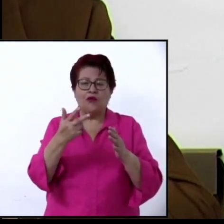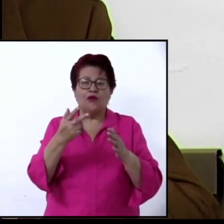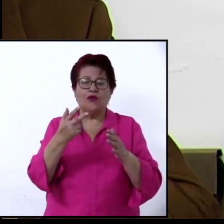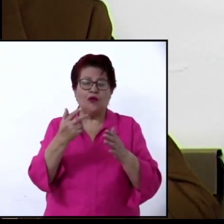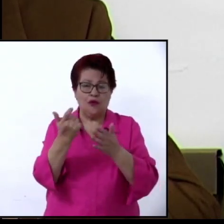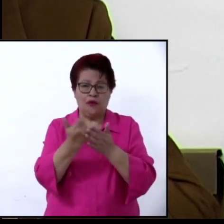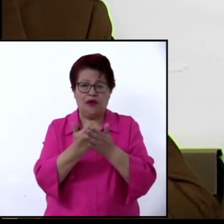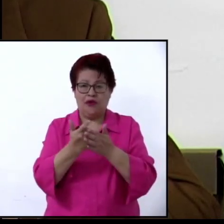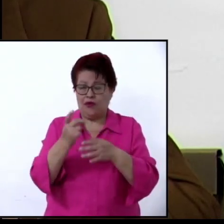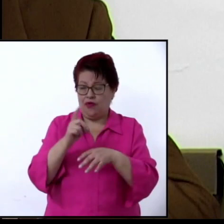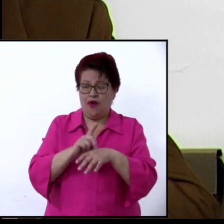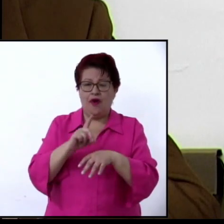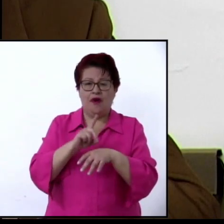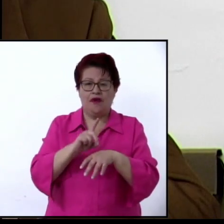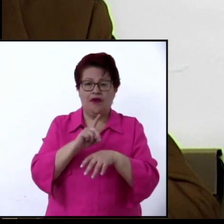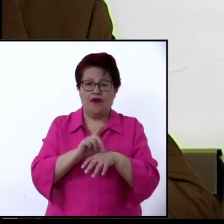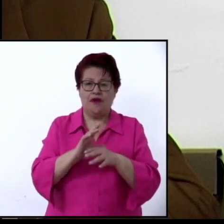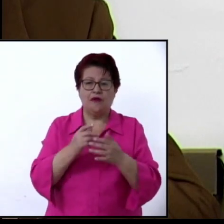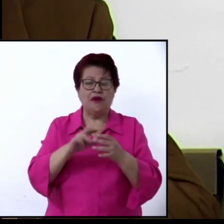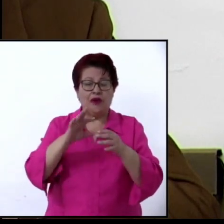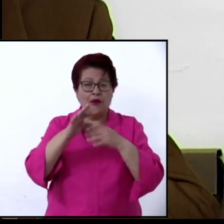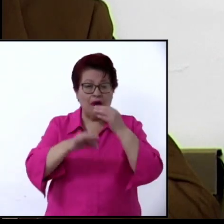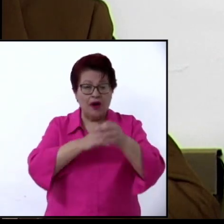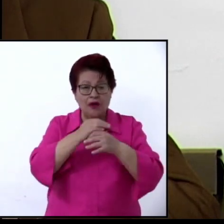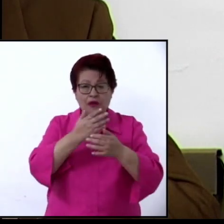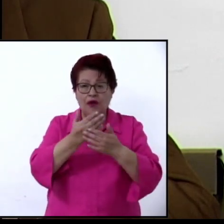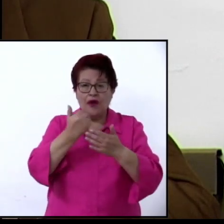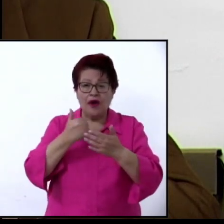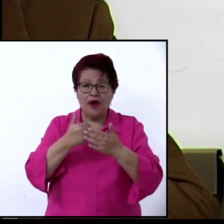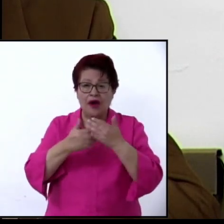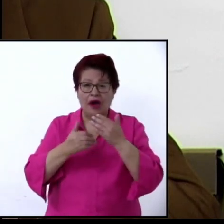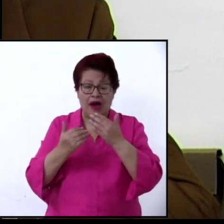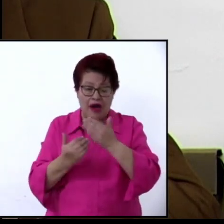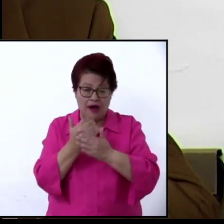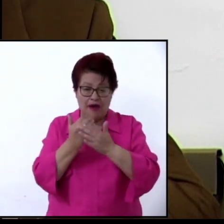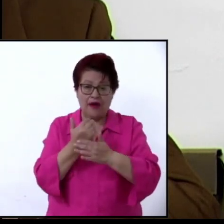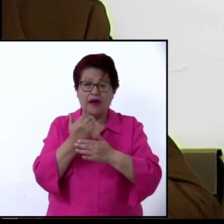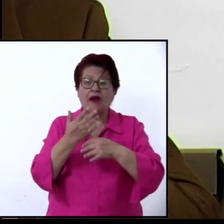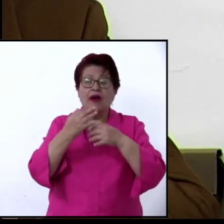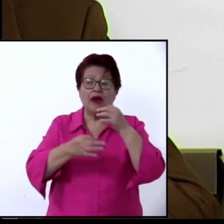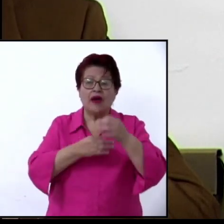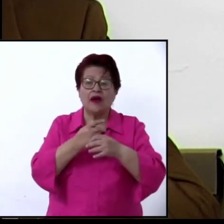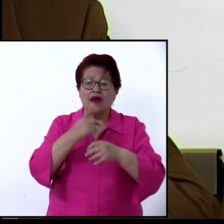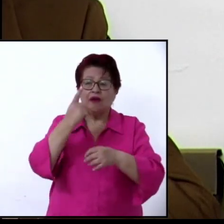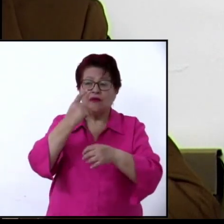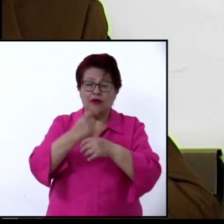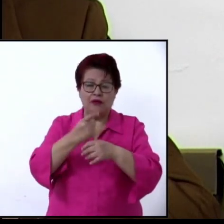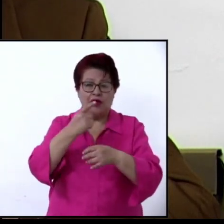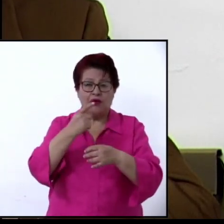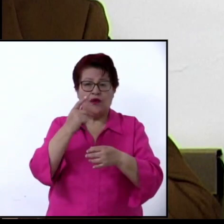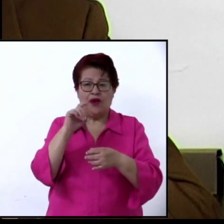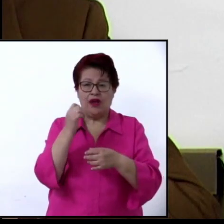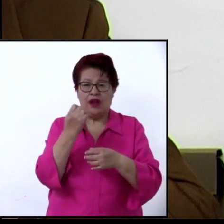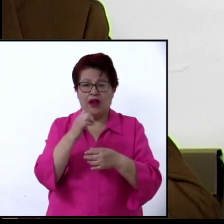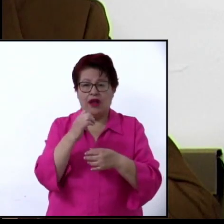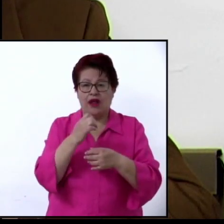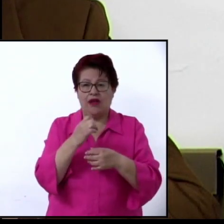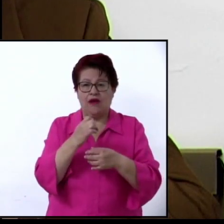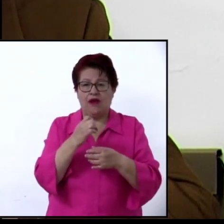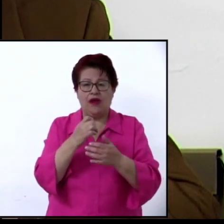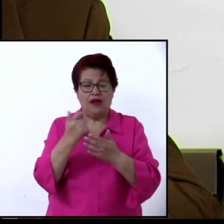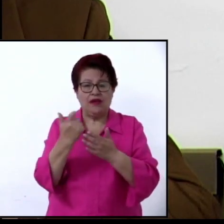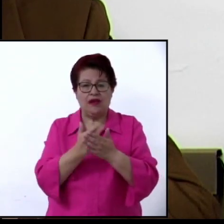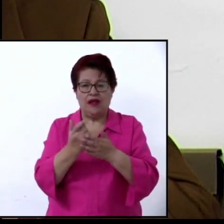diarios. Y bueno, pues con el anuncio que se realizó esta mañana, a partir del primero de enero, El